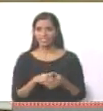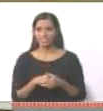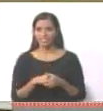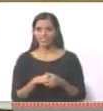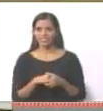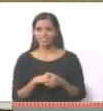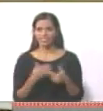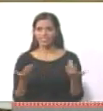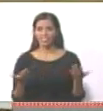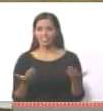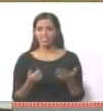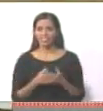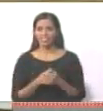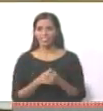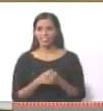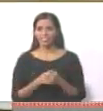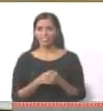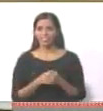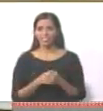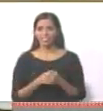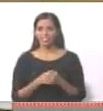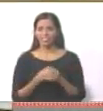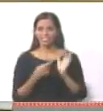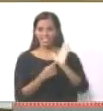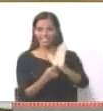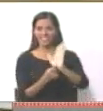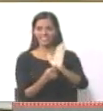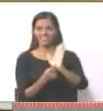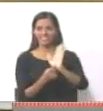¿A quién? ¿Quién le salió ahí?